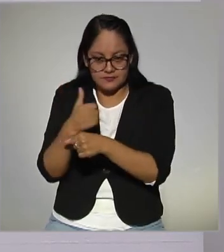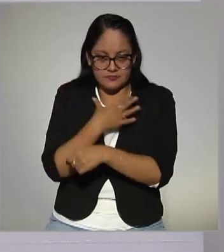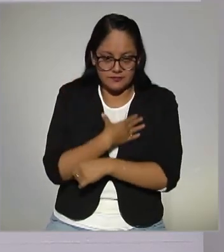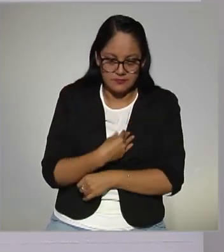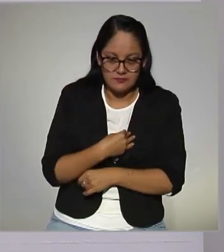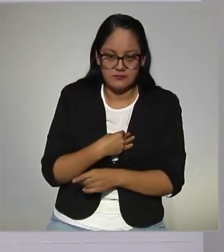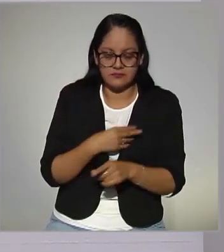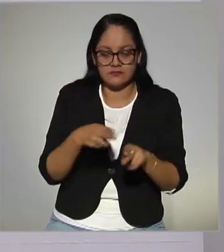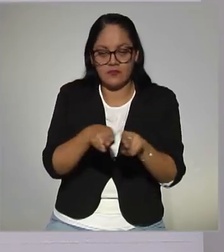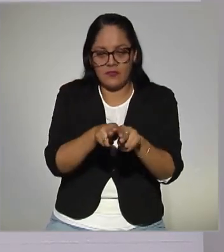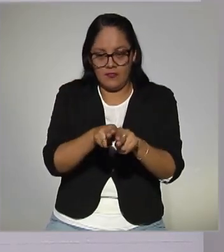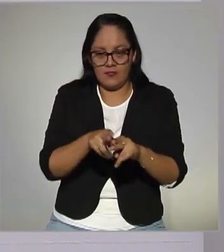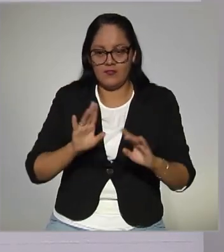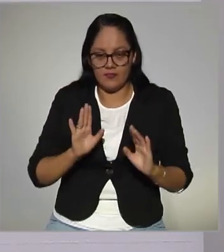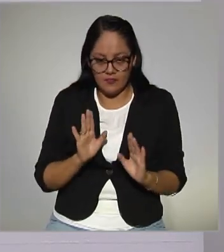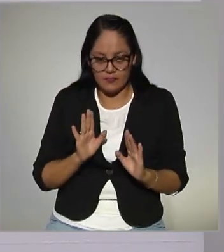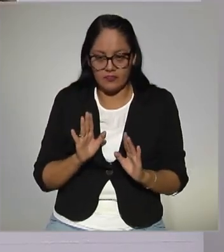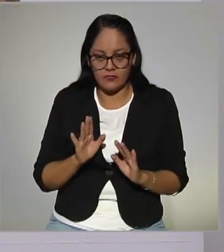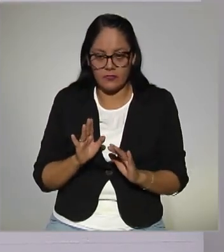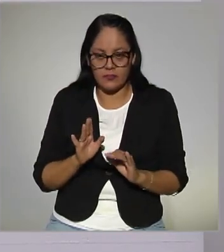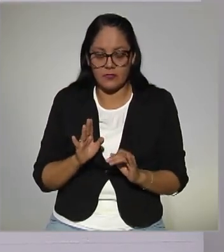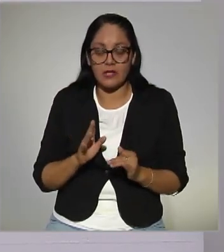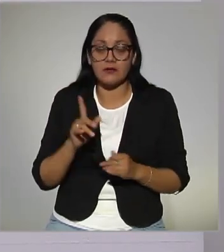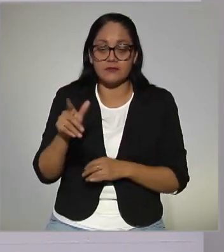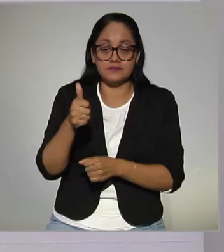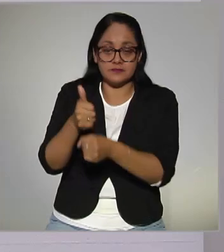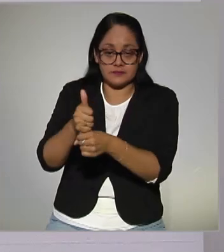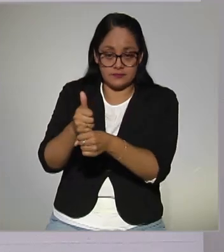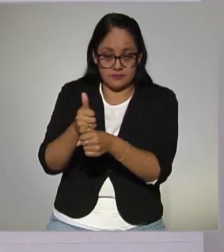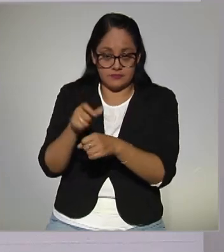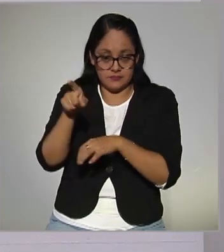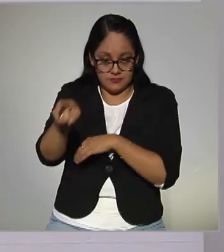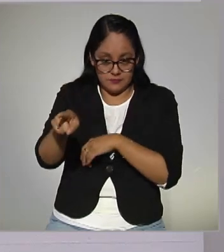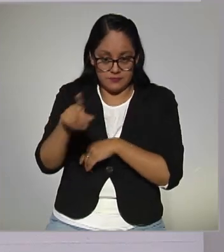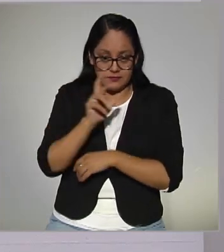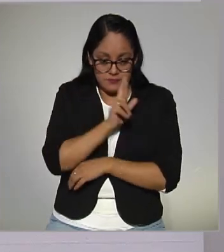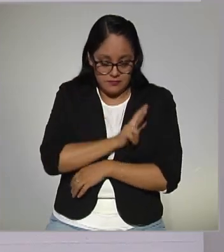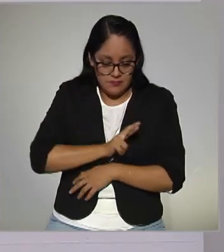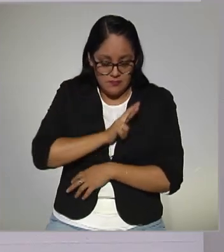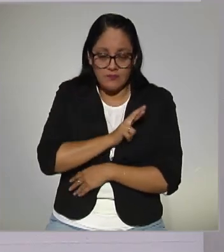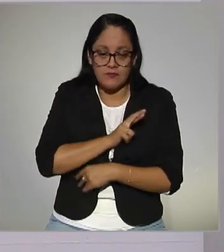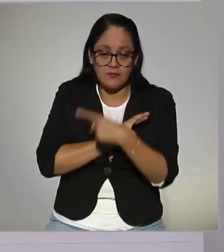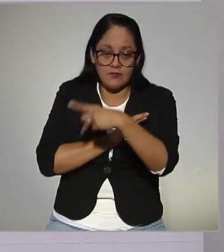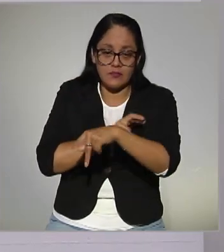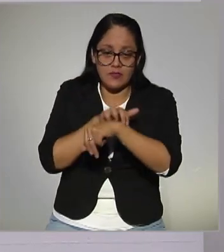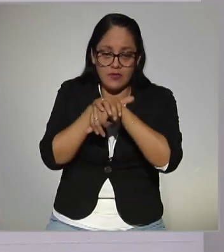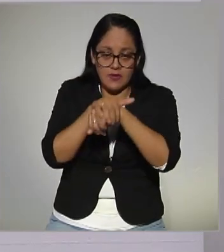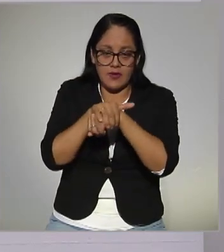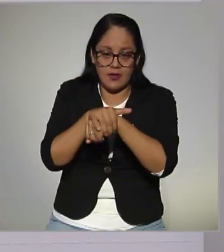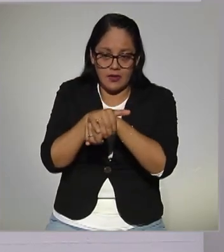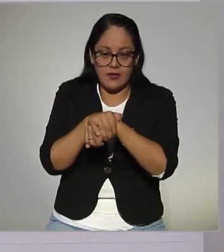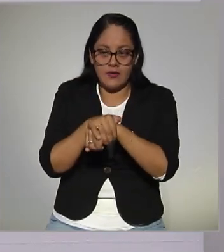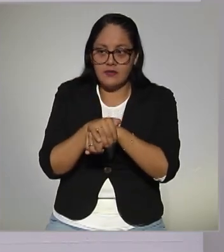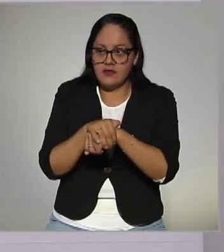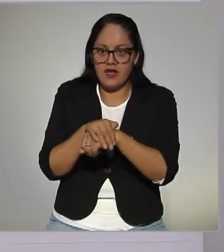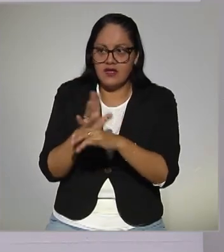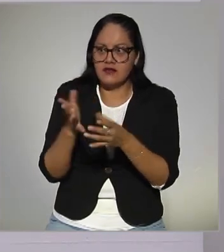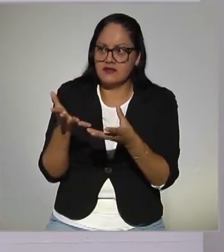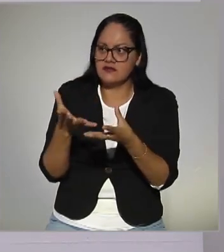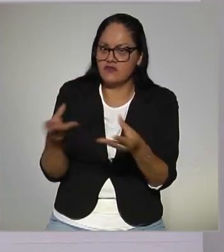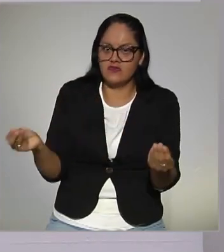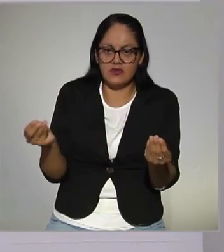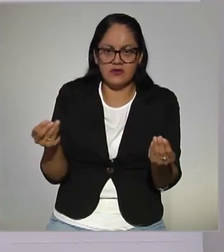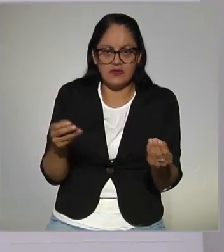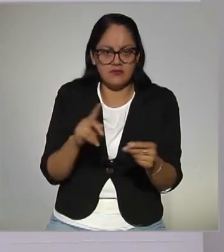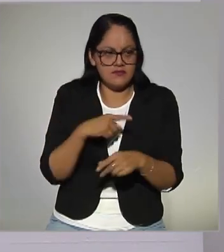y los nietos, ¿no? El abuelito va a tener resentimiento de que sus amigos ya no están. Va a tener dolores de que